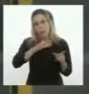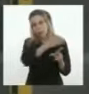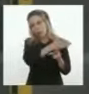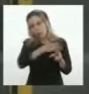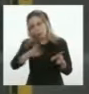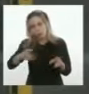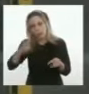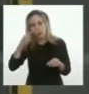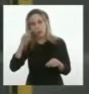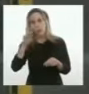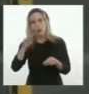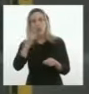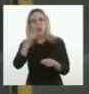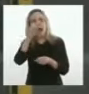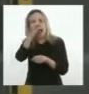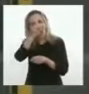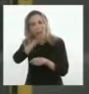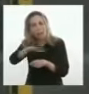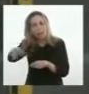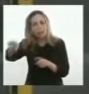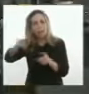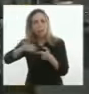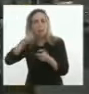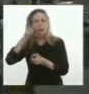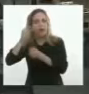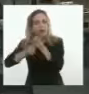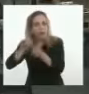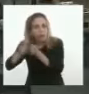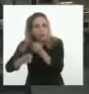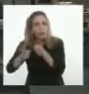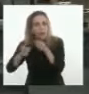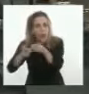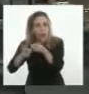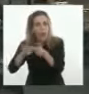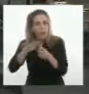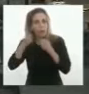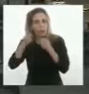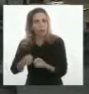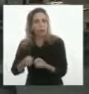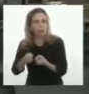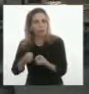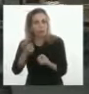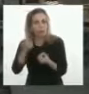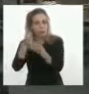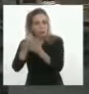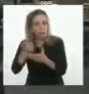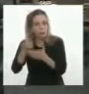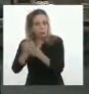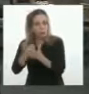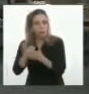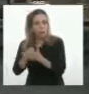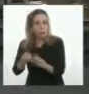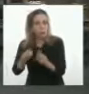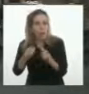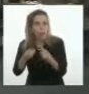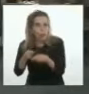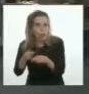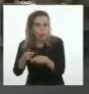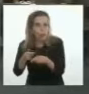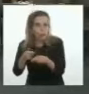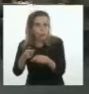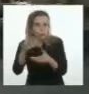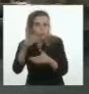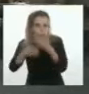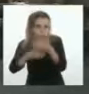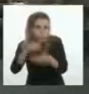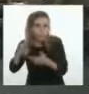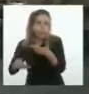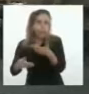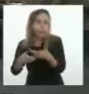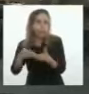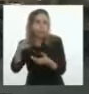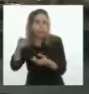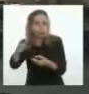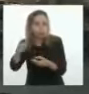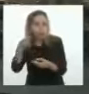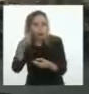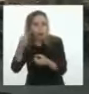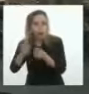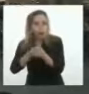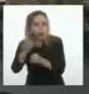el campo y la industria mancomunan esfuerzos para ponerle valor agregado